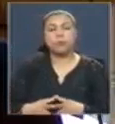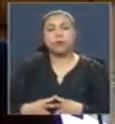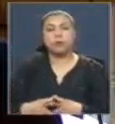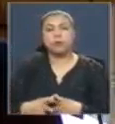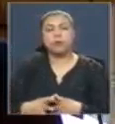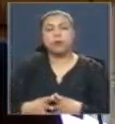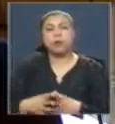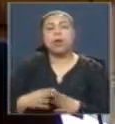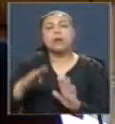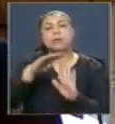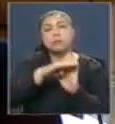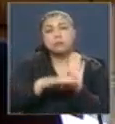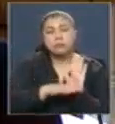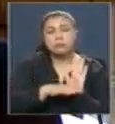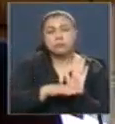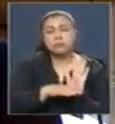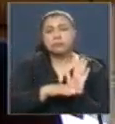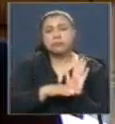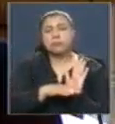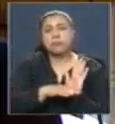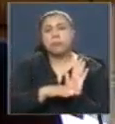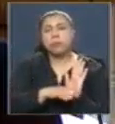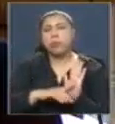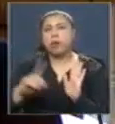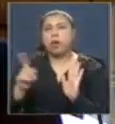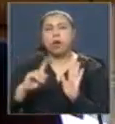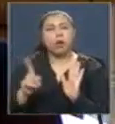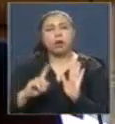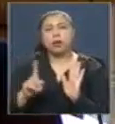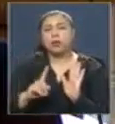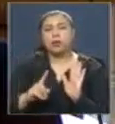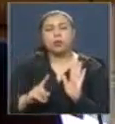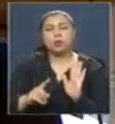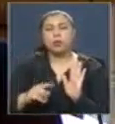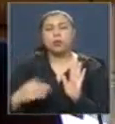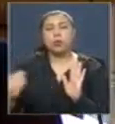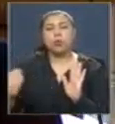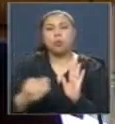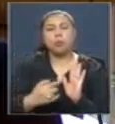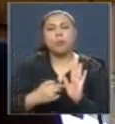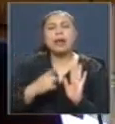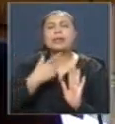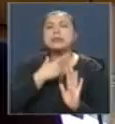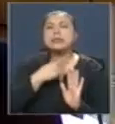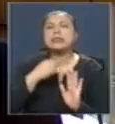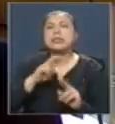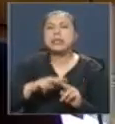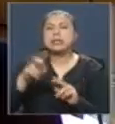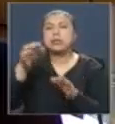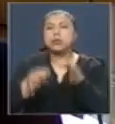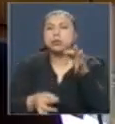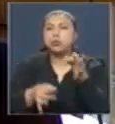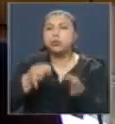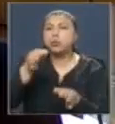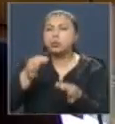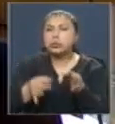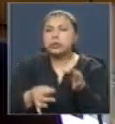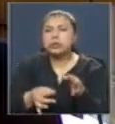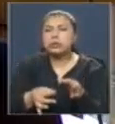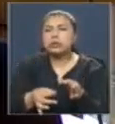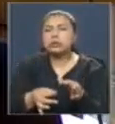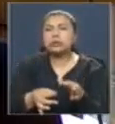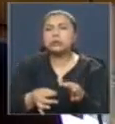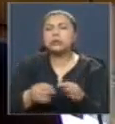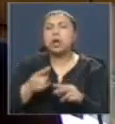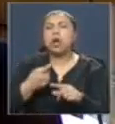medidas que realmente no son compensatorias. Si se quiere hacer justicia con algunos